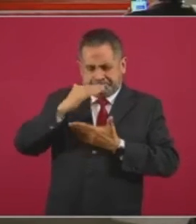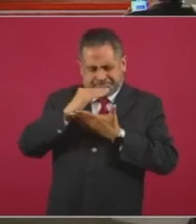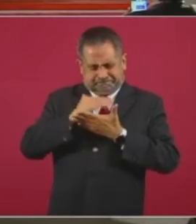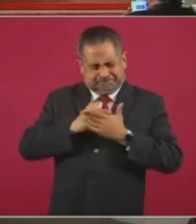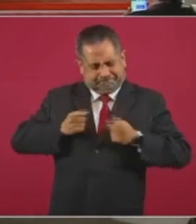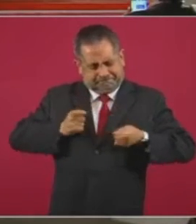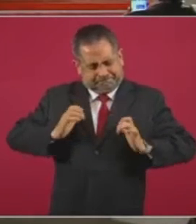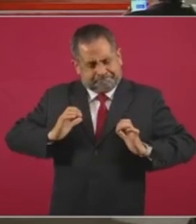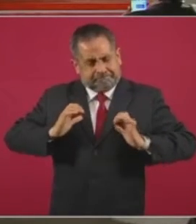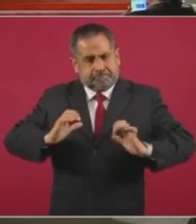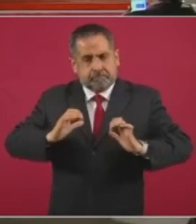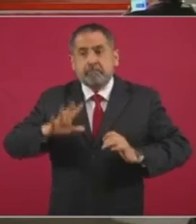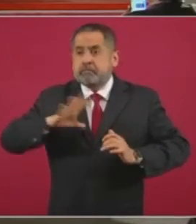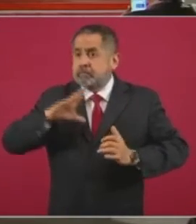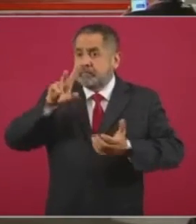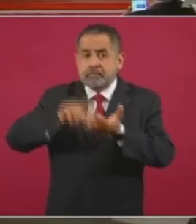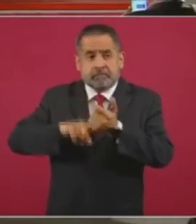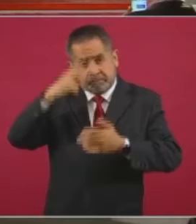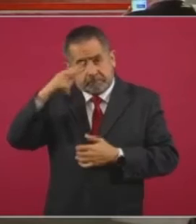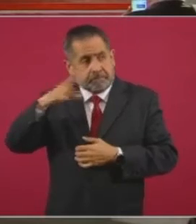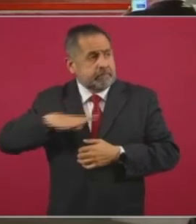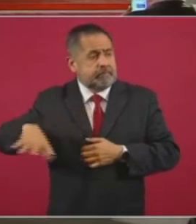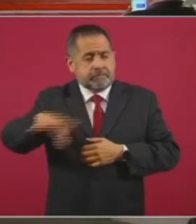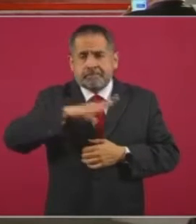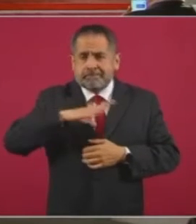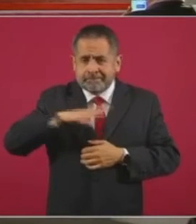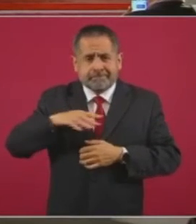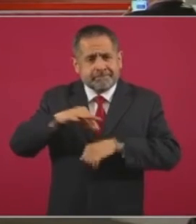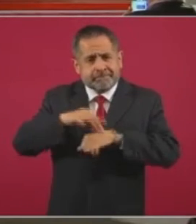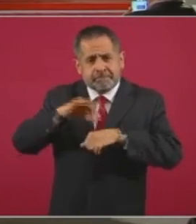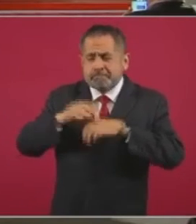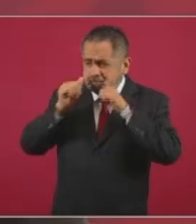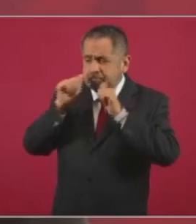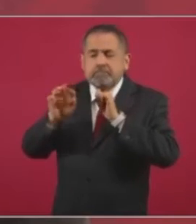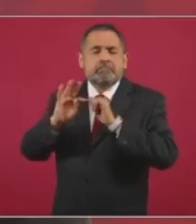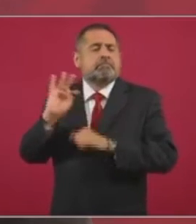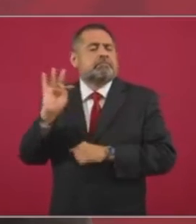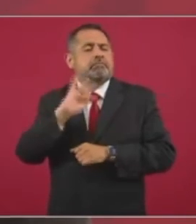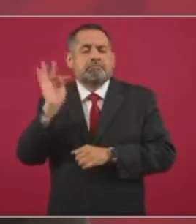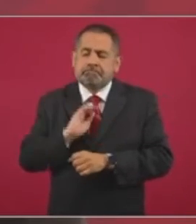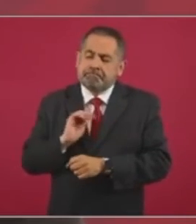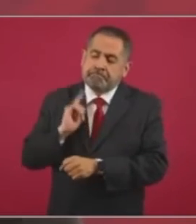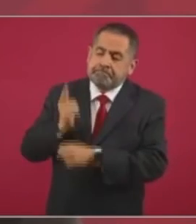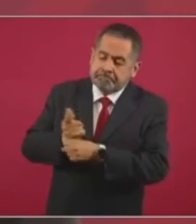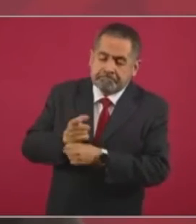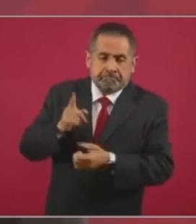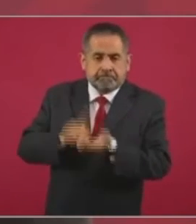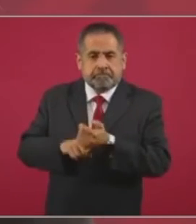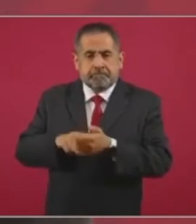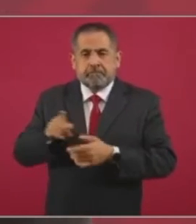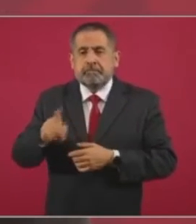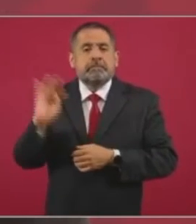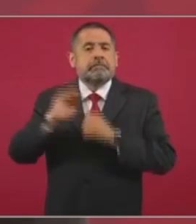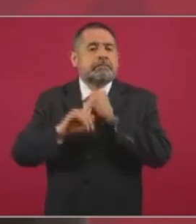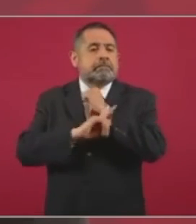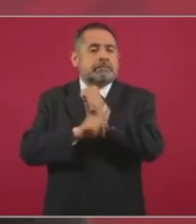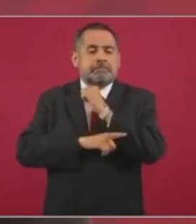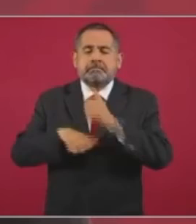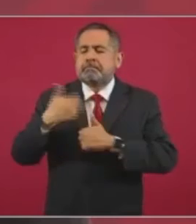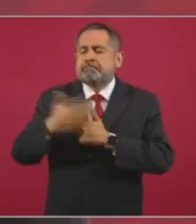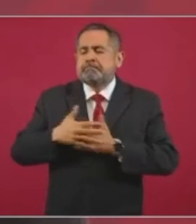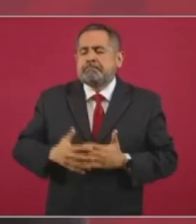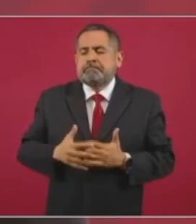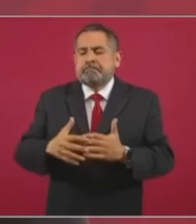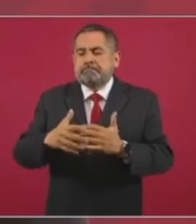país acceso a tratamientos en caso de que se diagnostique ya al final del embarazo la